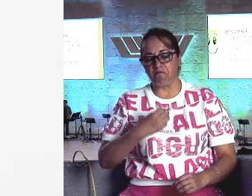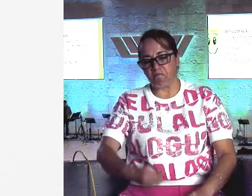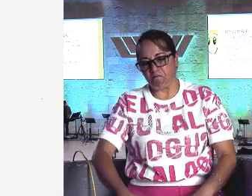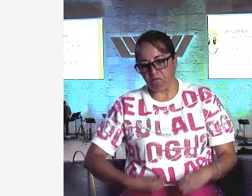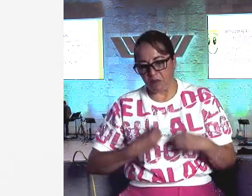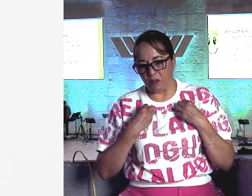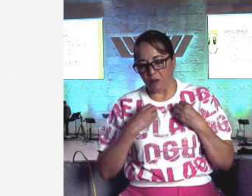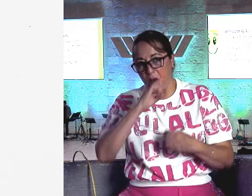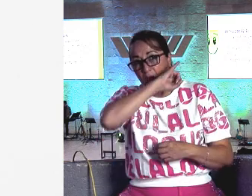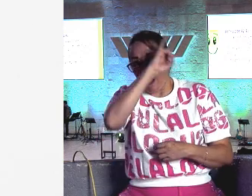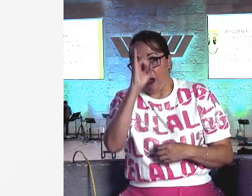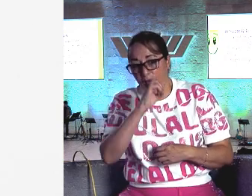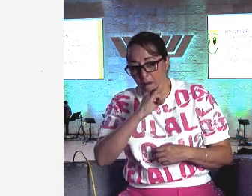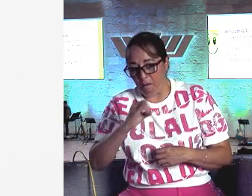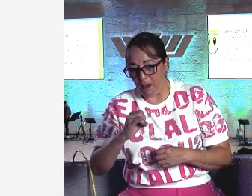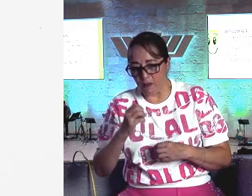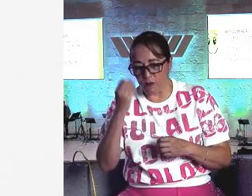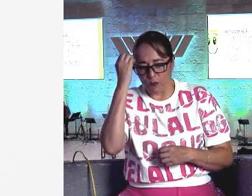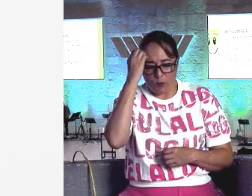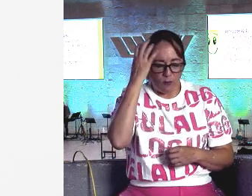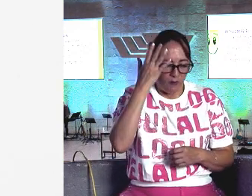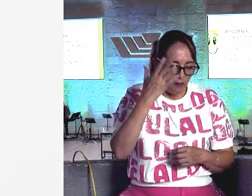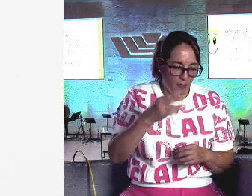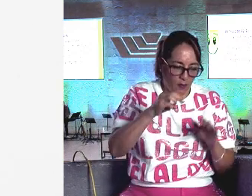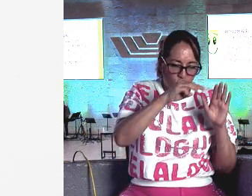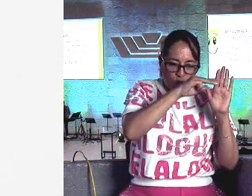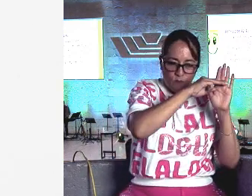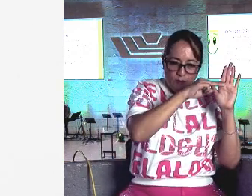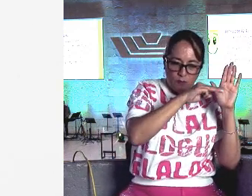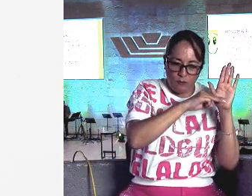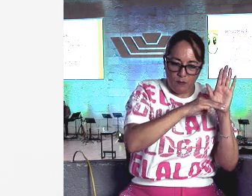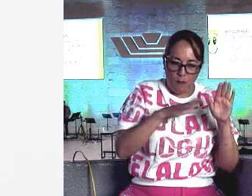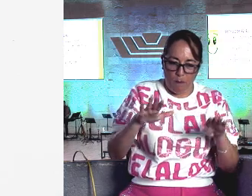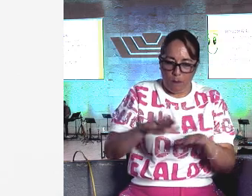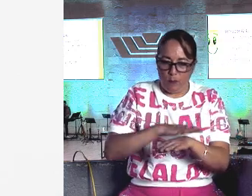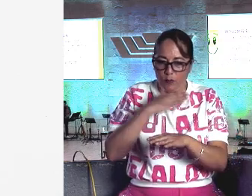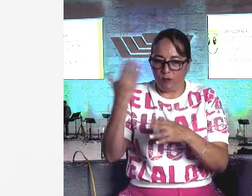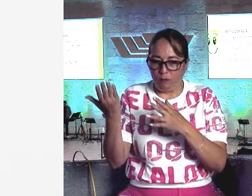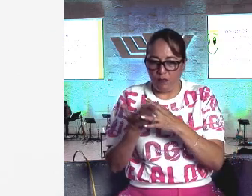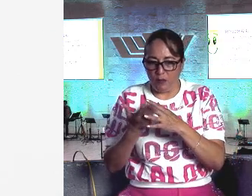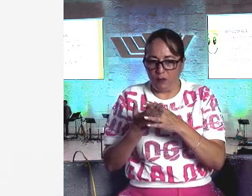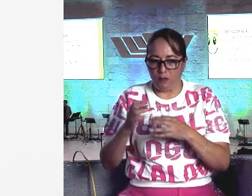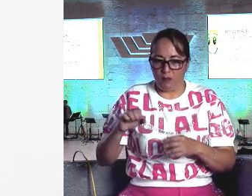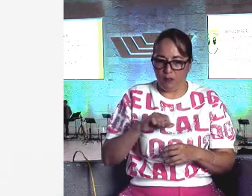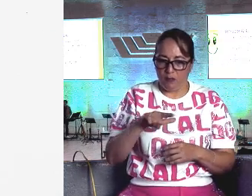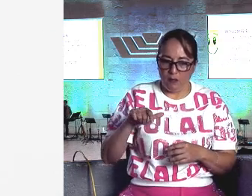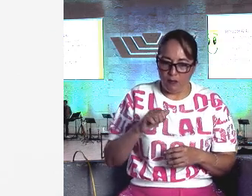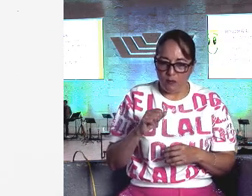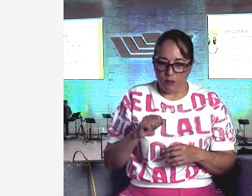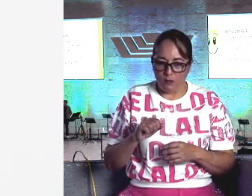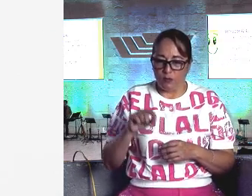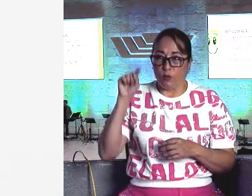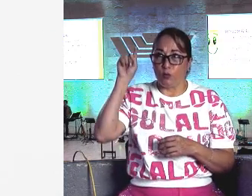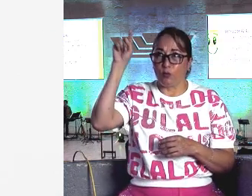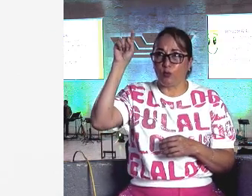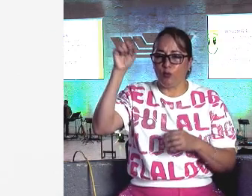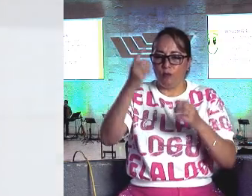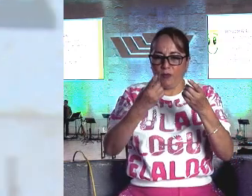Jamás olvidaré tus mandamientos, pues por medio de ellos me diste ¿qué? Vida. Es